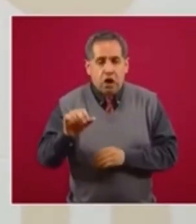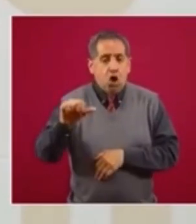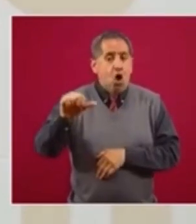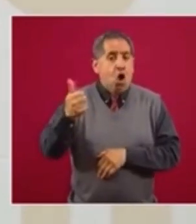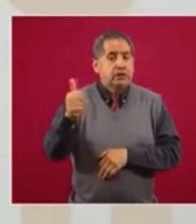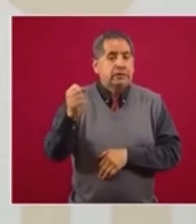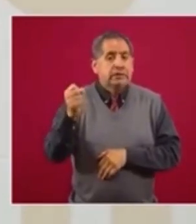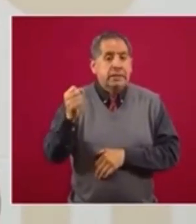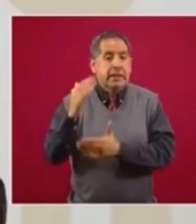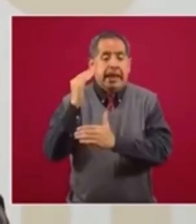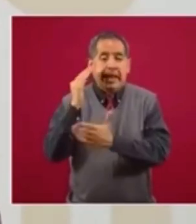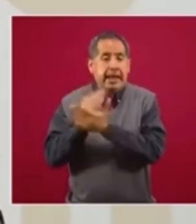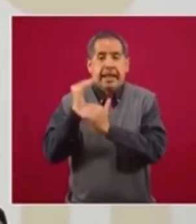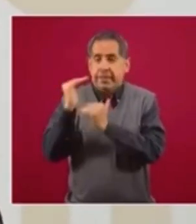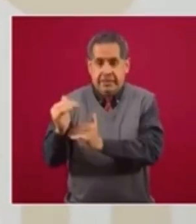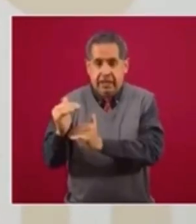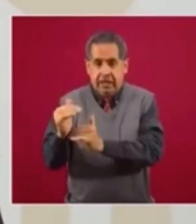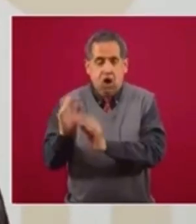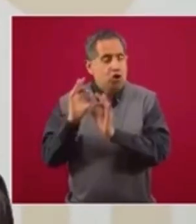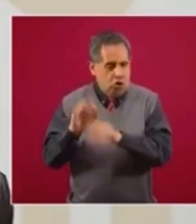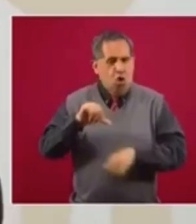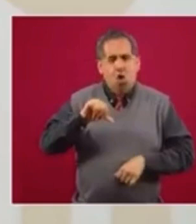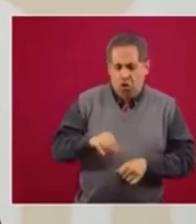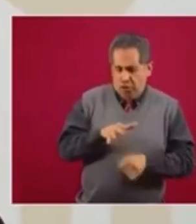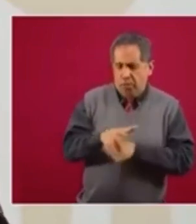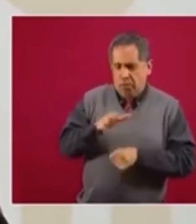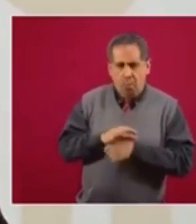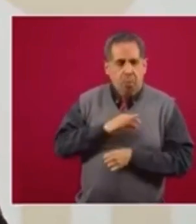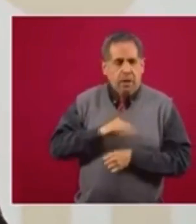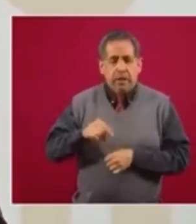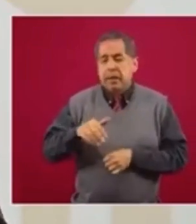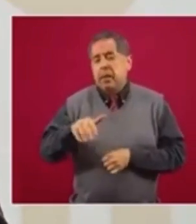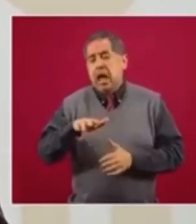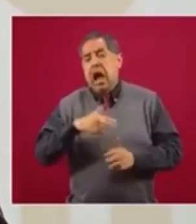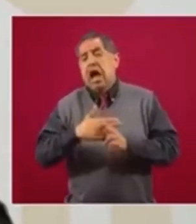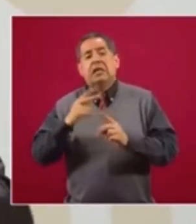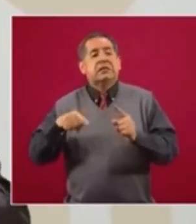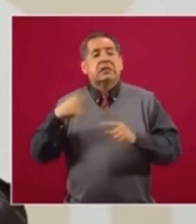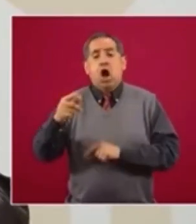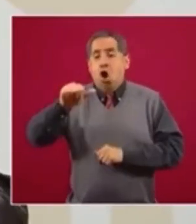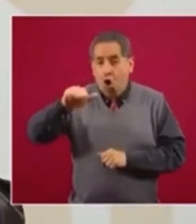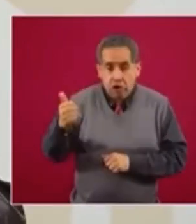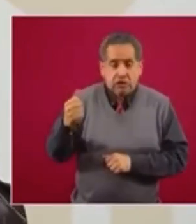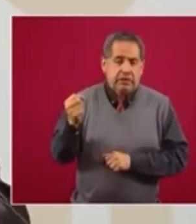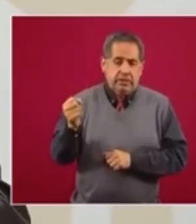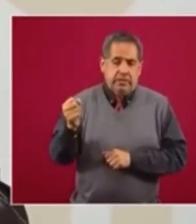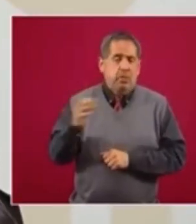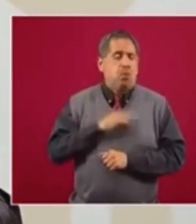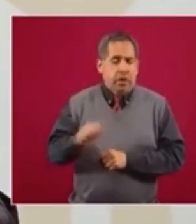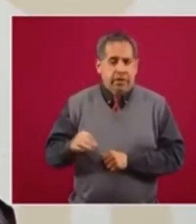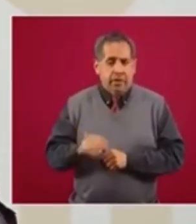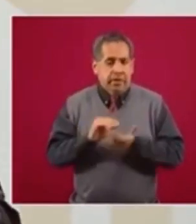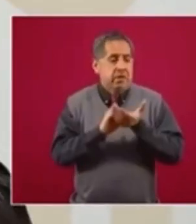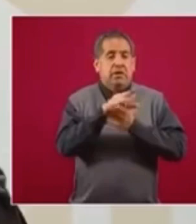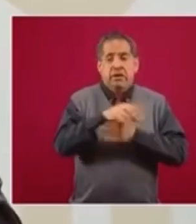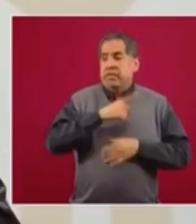inscribirse. Esto es muy importante, la fecha es hasta el 11 de septiembre y se pueden inscribir o se